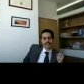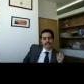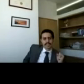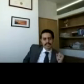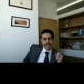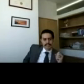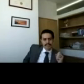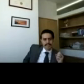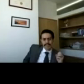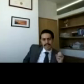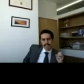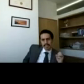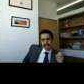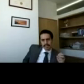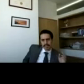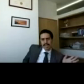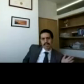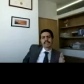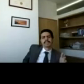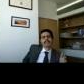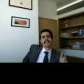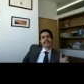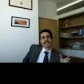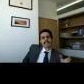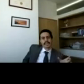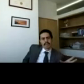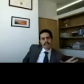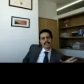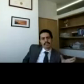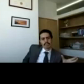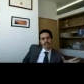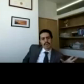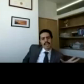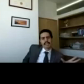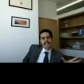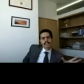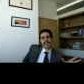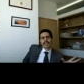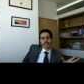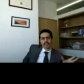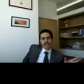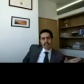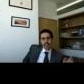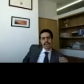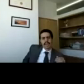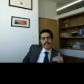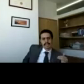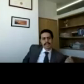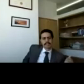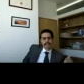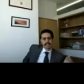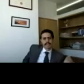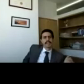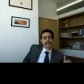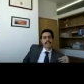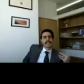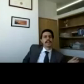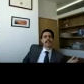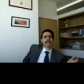de que esos 333 mil pesos son cada mes, sino que si un donante los acumula en